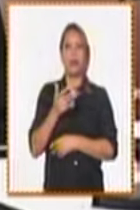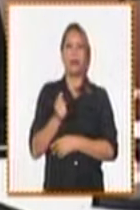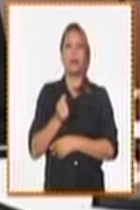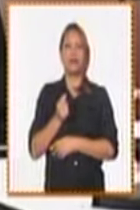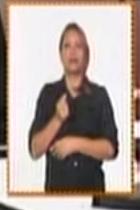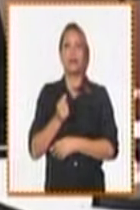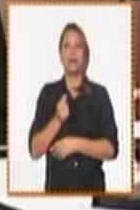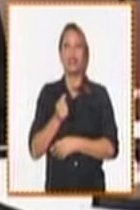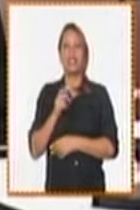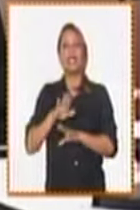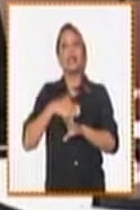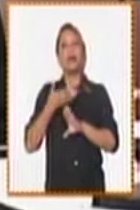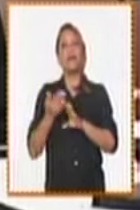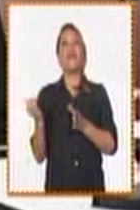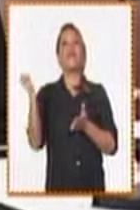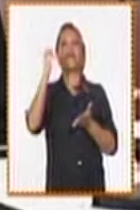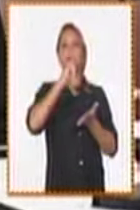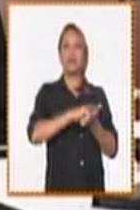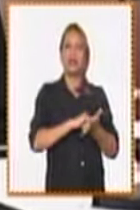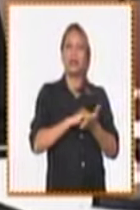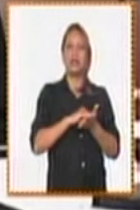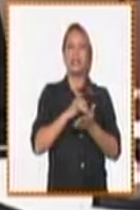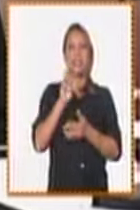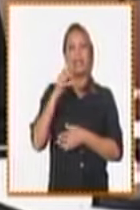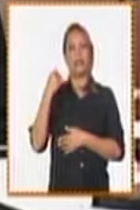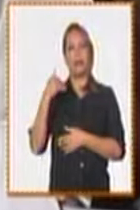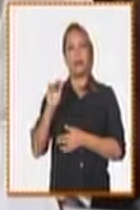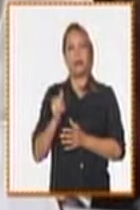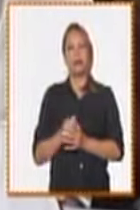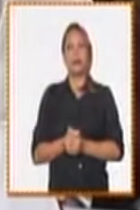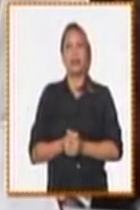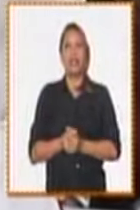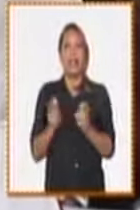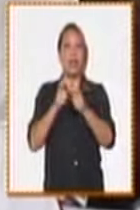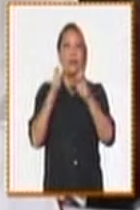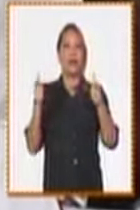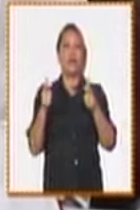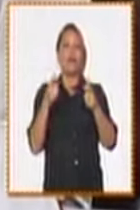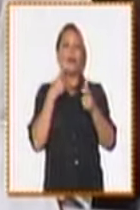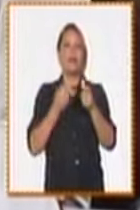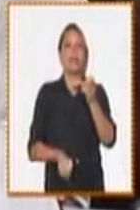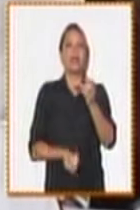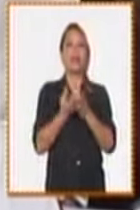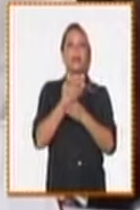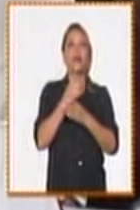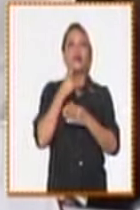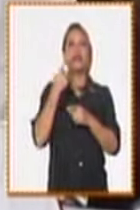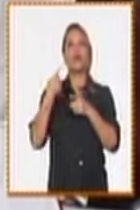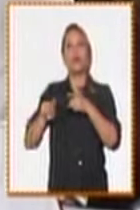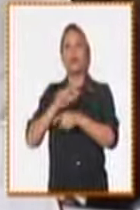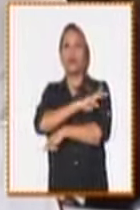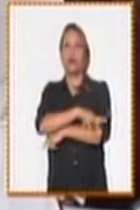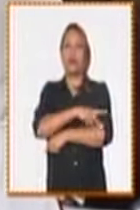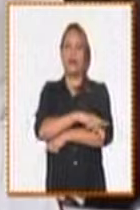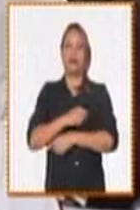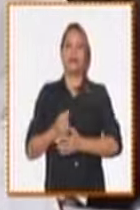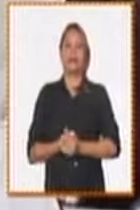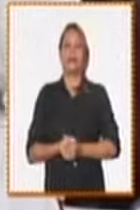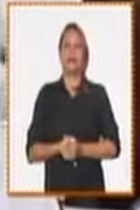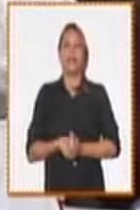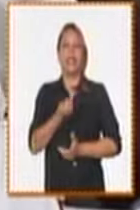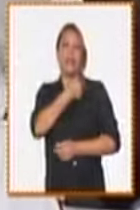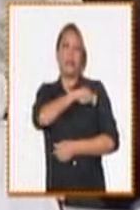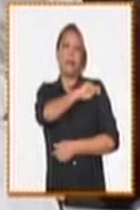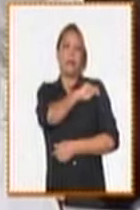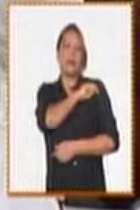Entonces, ¿dónde transcurre la mayor parte de la formación de estas personas? En el exterior, en España. Pero muchas veces decimos